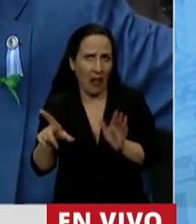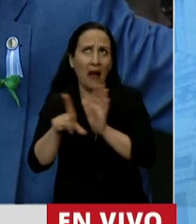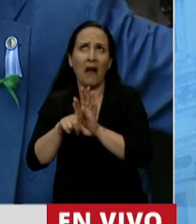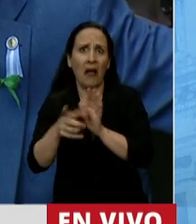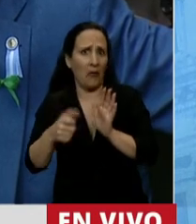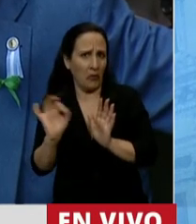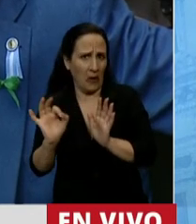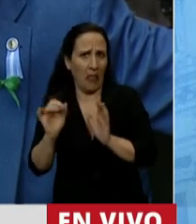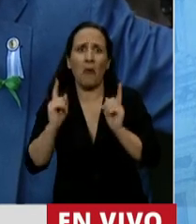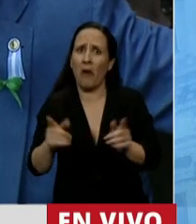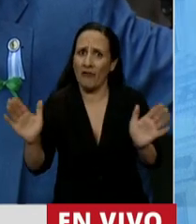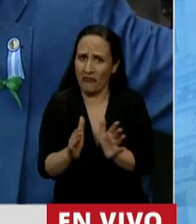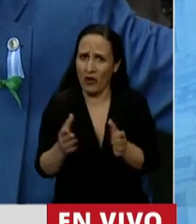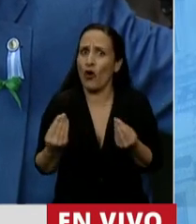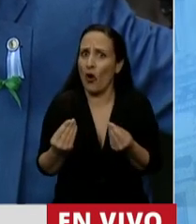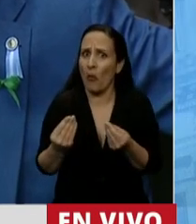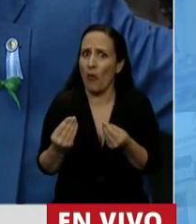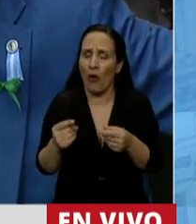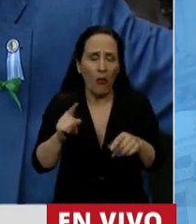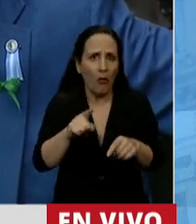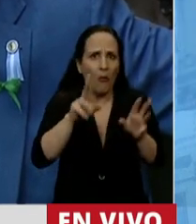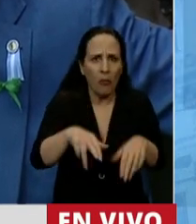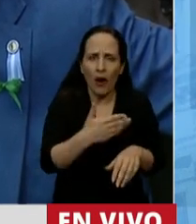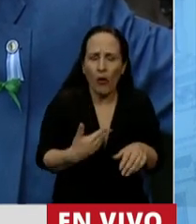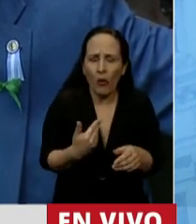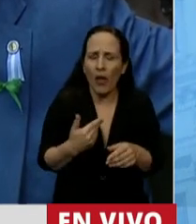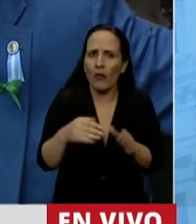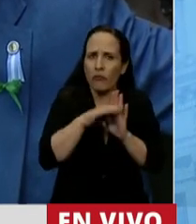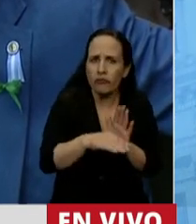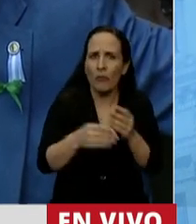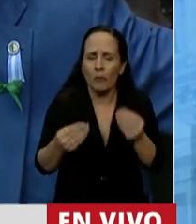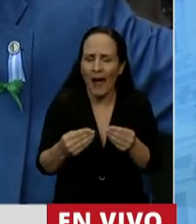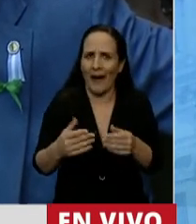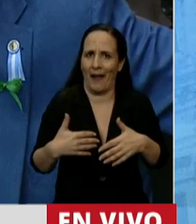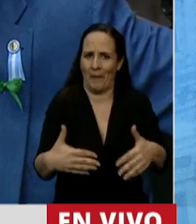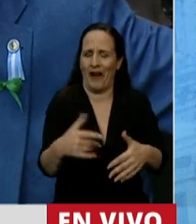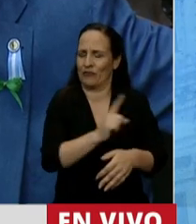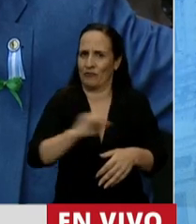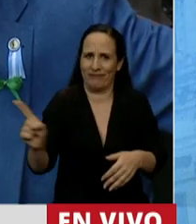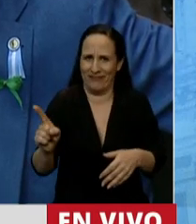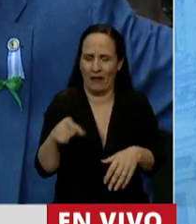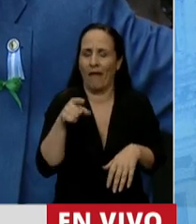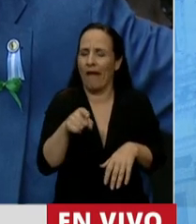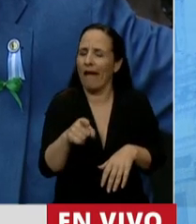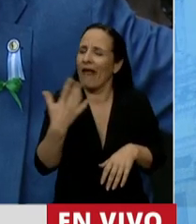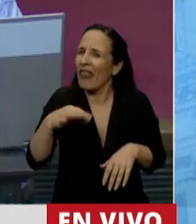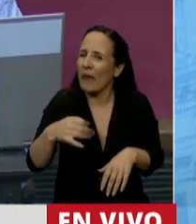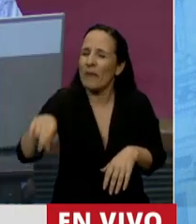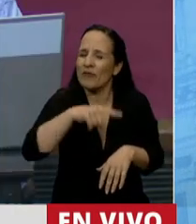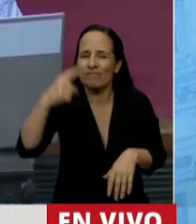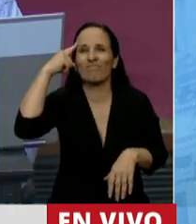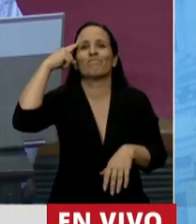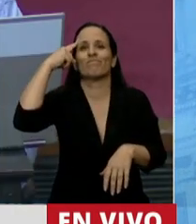por esa vía, con prevención, con políticas públicas para evitar los embarazos y sobre todo con